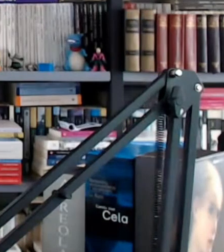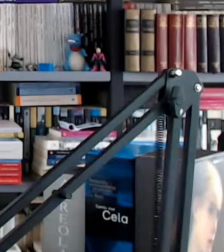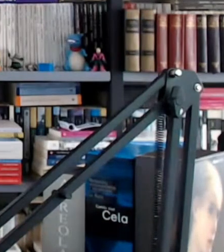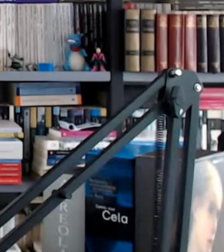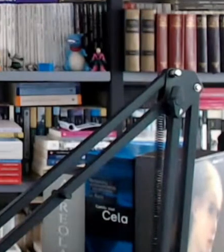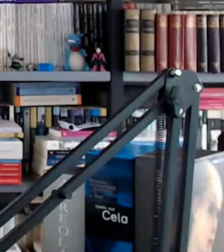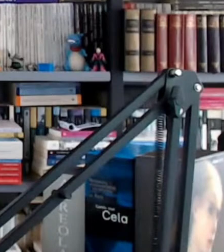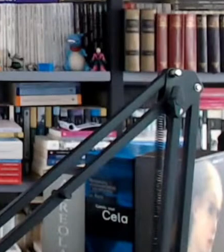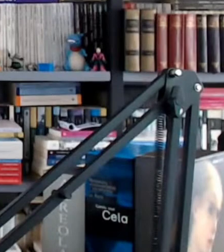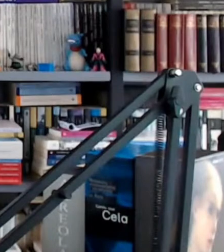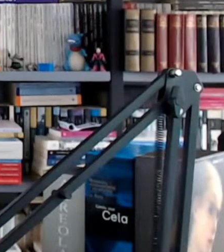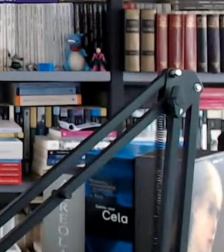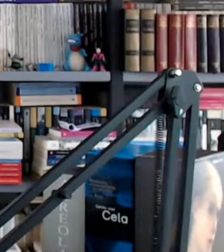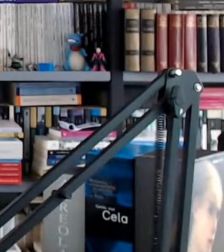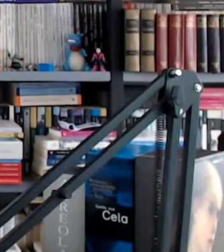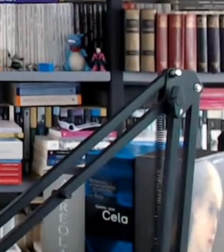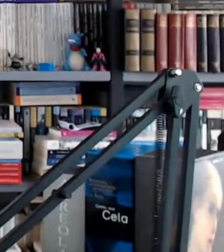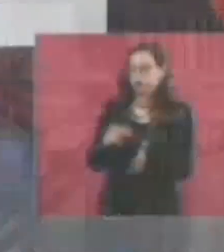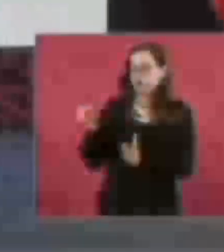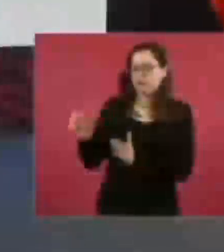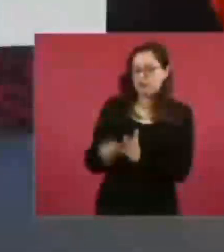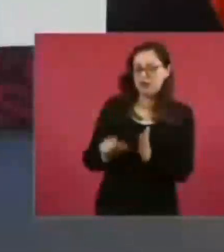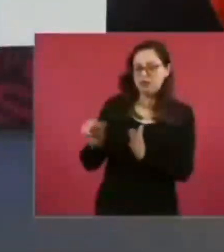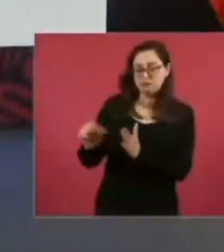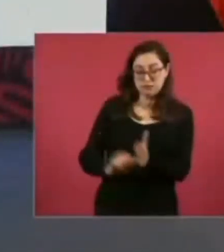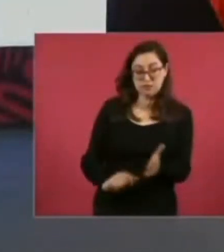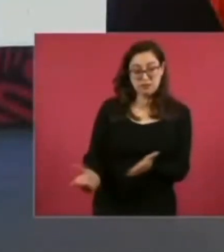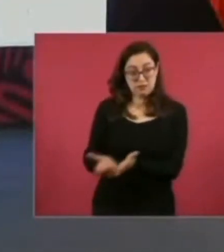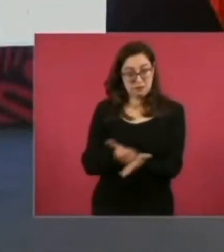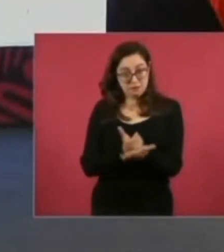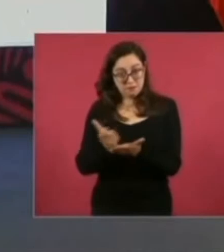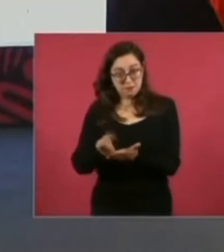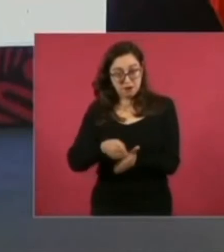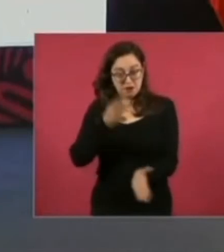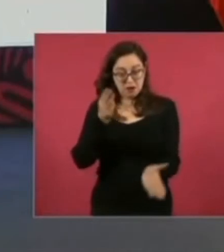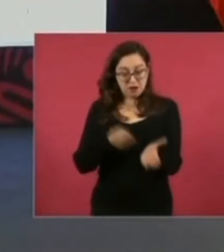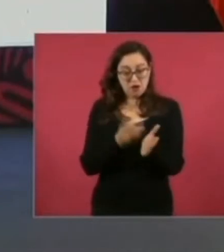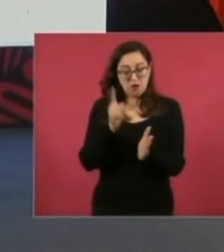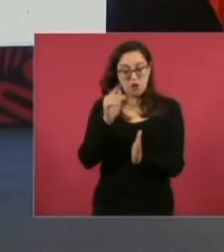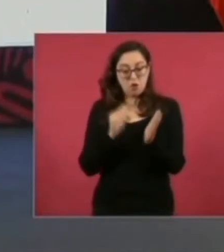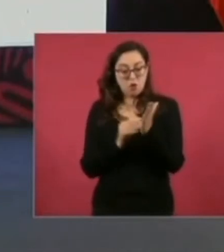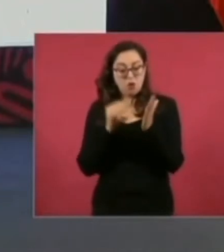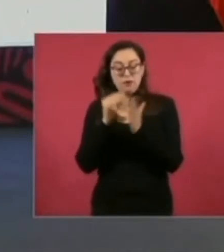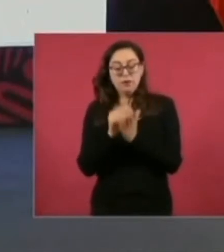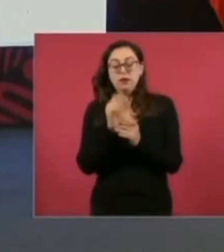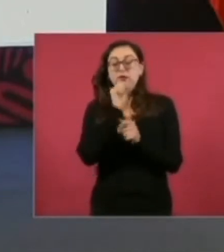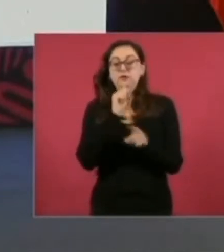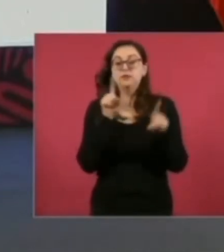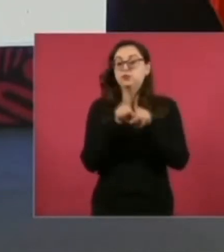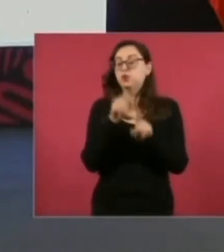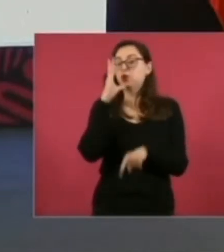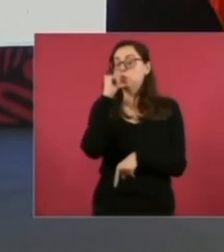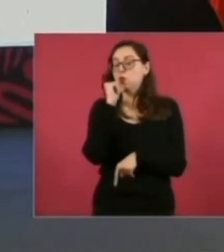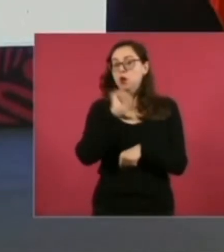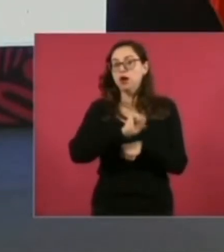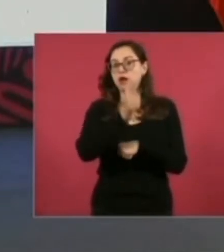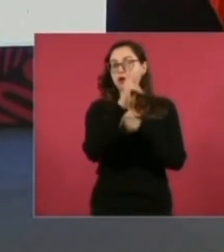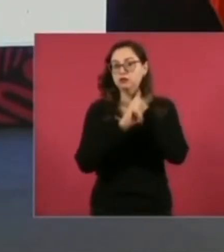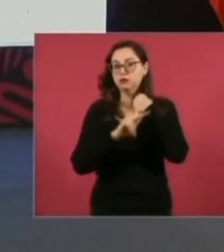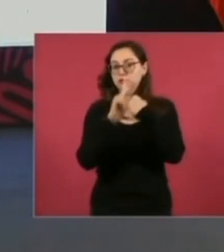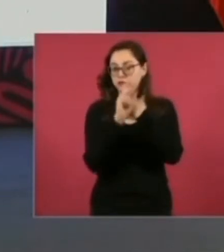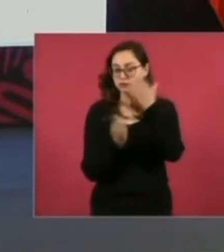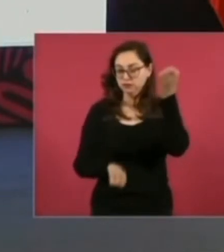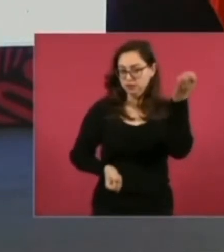Alejandra Domínguez, estos no fueron elementos contundentes y ella decidió abrirle la